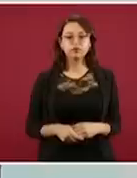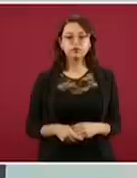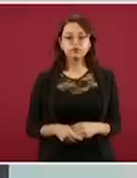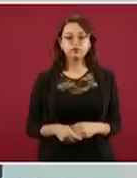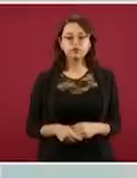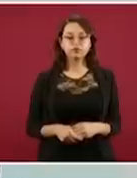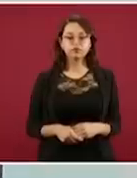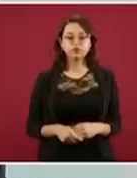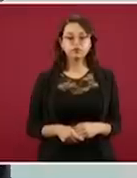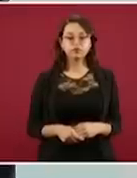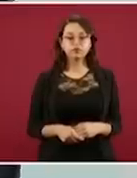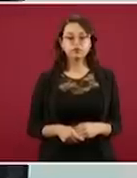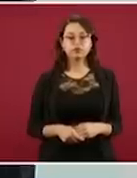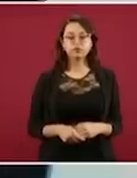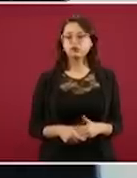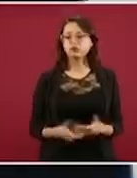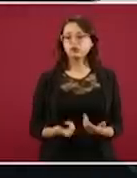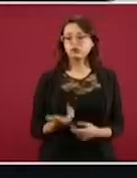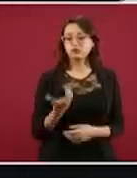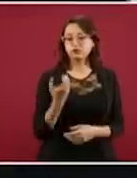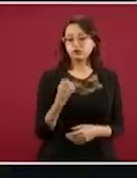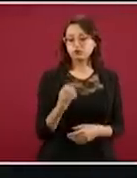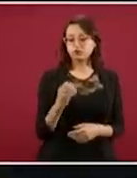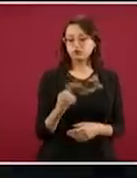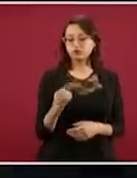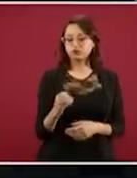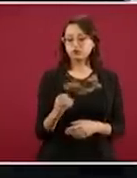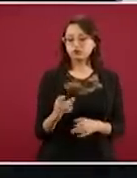Hasta finales de octubre,